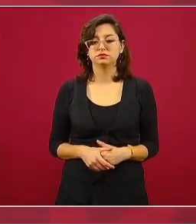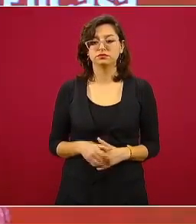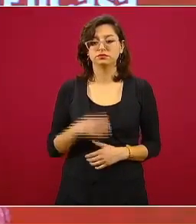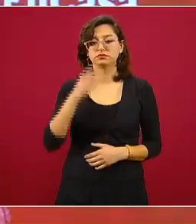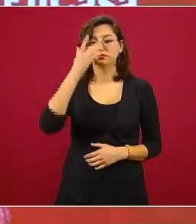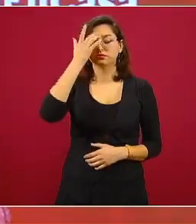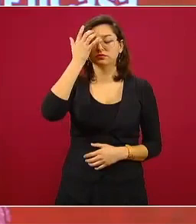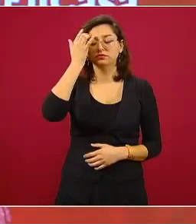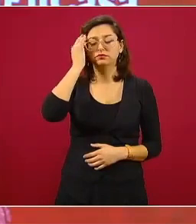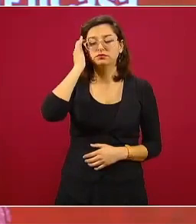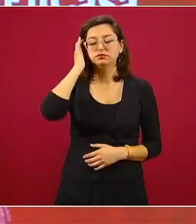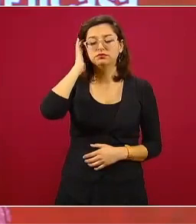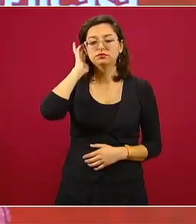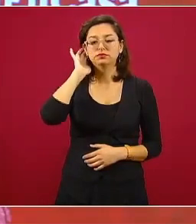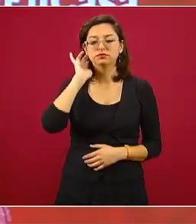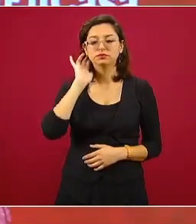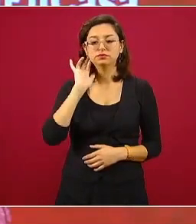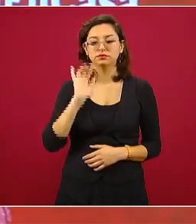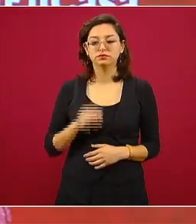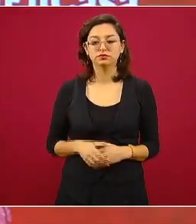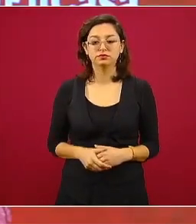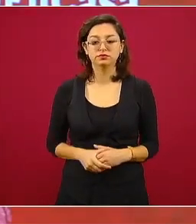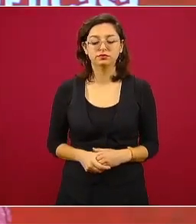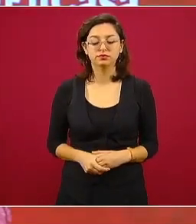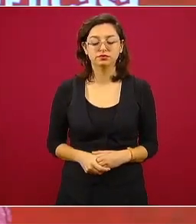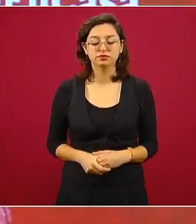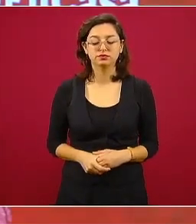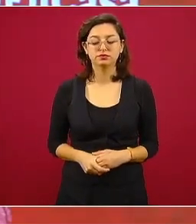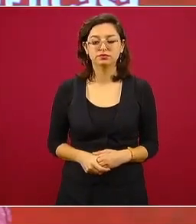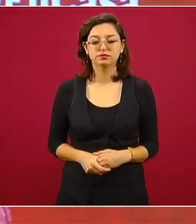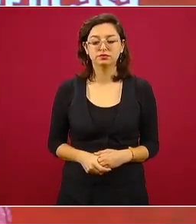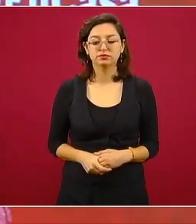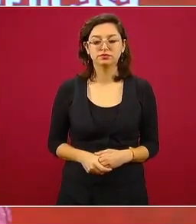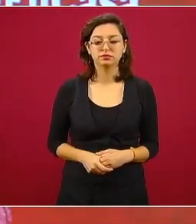una necesidad, una demanda